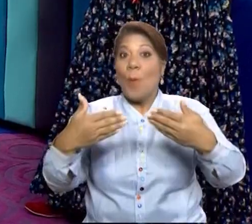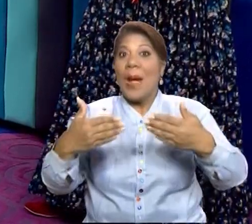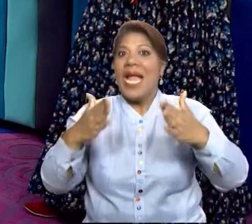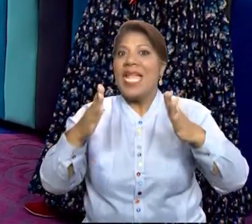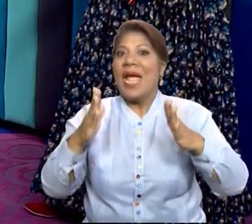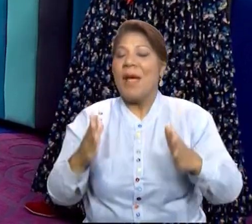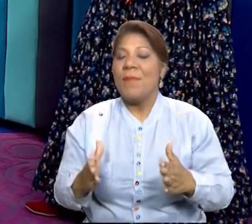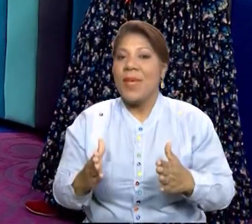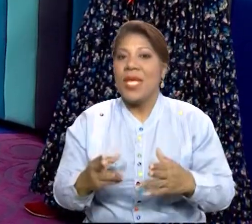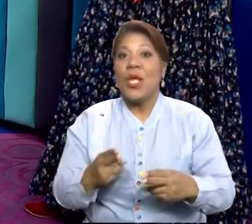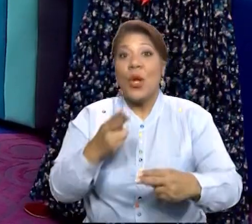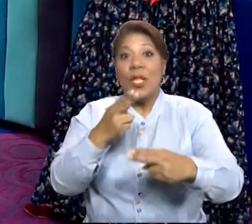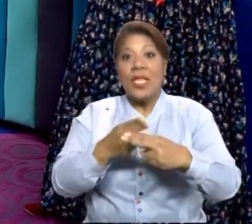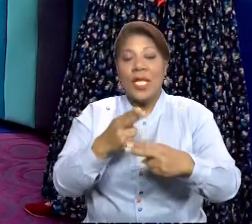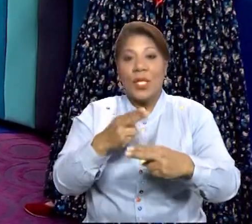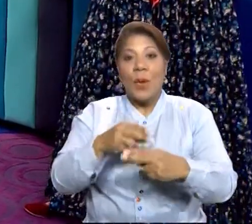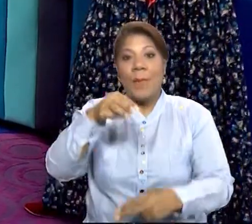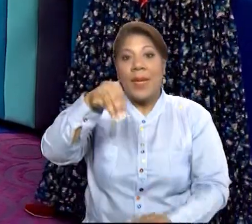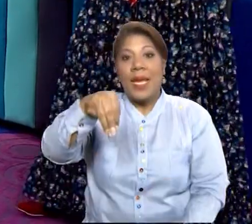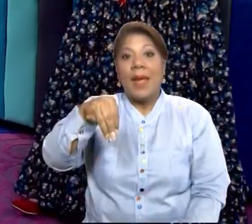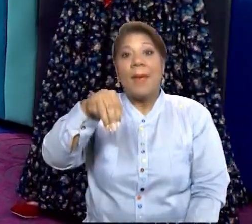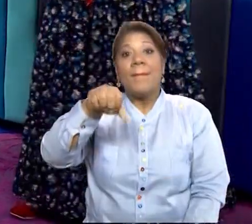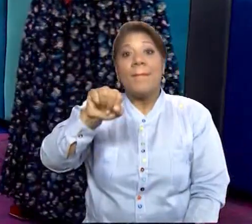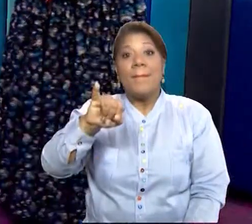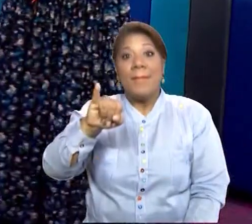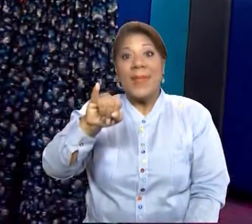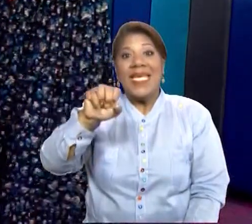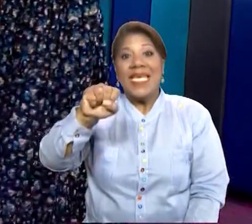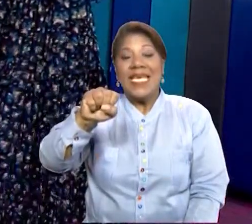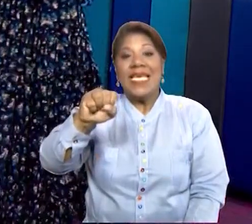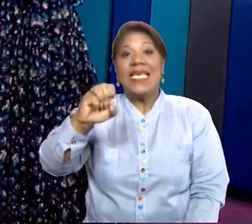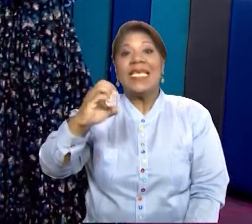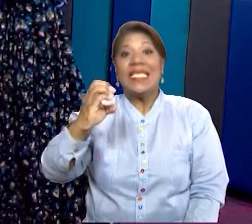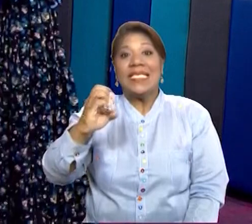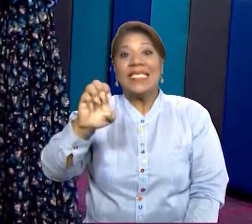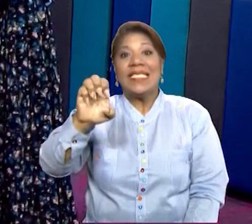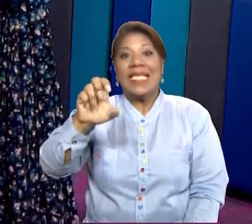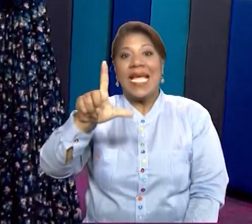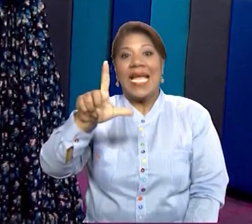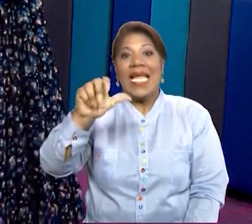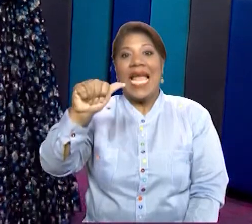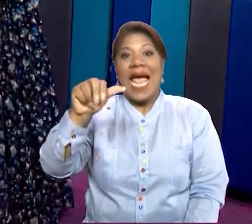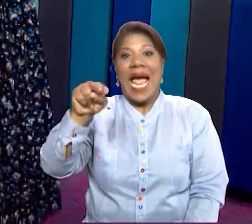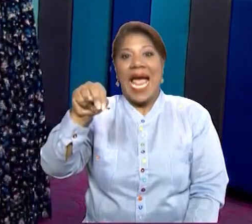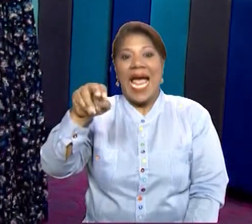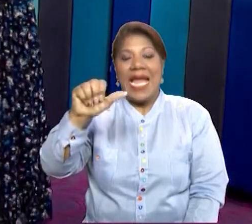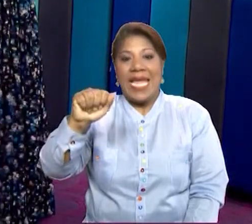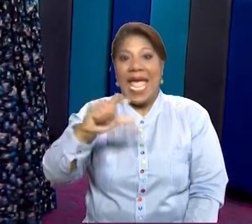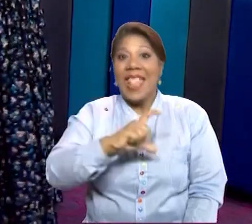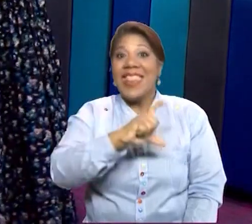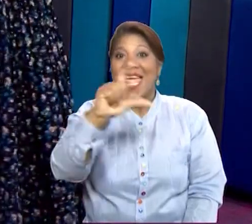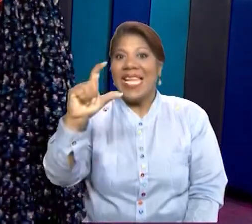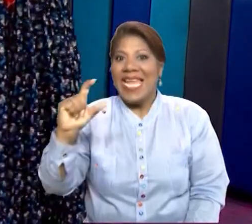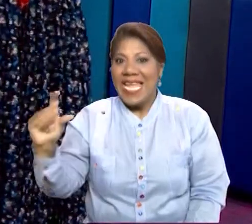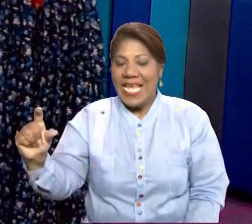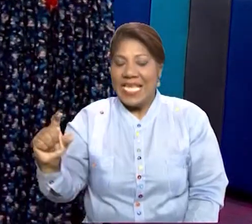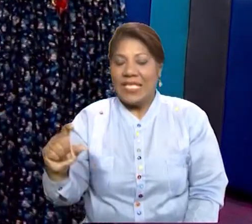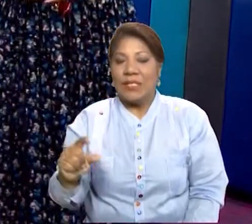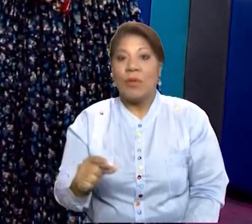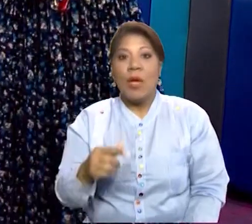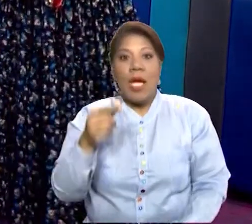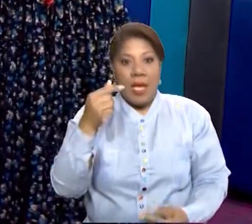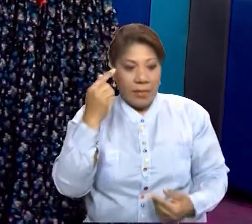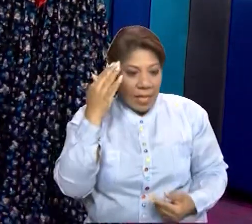los panameños, todas las noticias que venían de los otros países que se estaban independizando, ellos